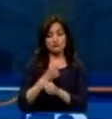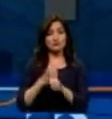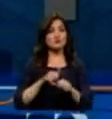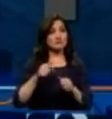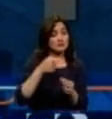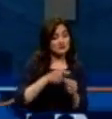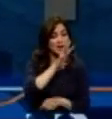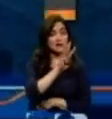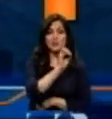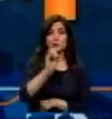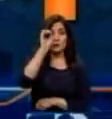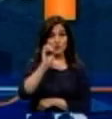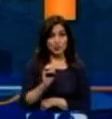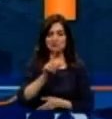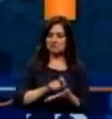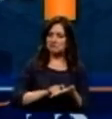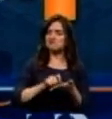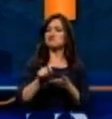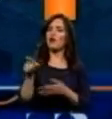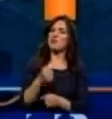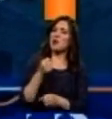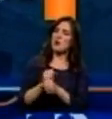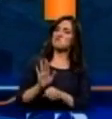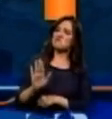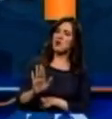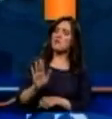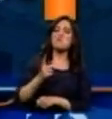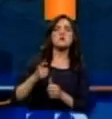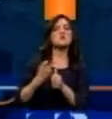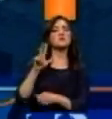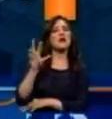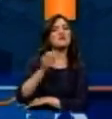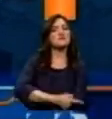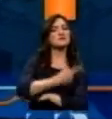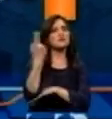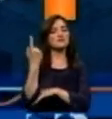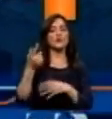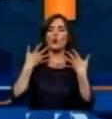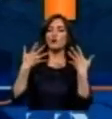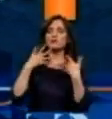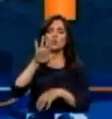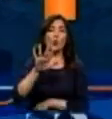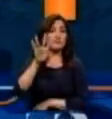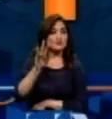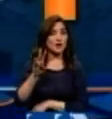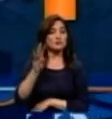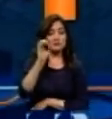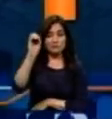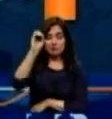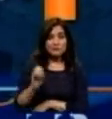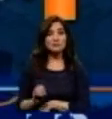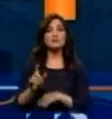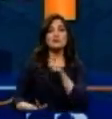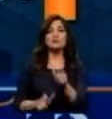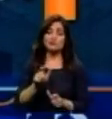en Quito, un 66% aprueba su trabajo durante los primeros 30 días. En Guayaquil, un 57%